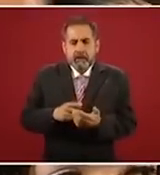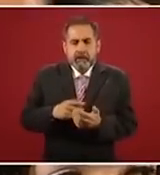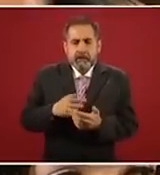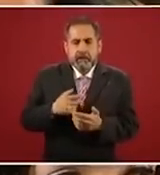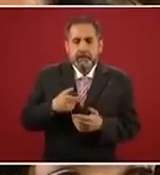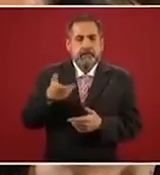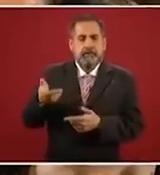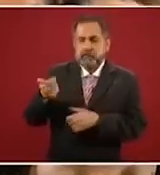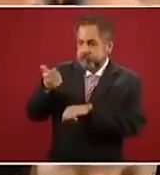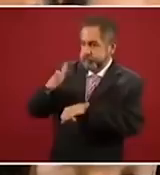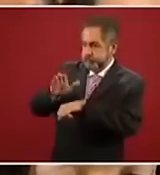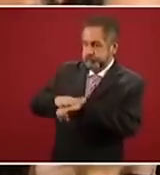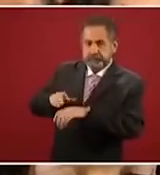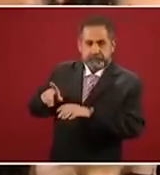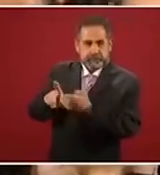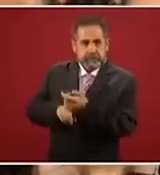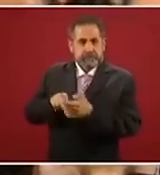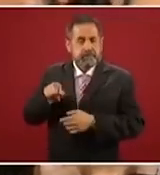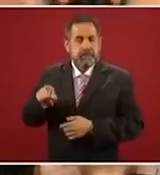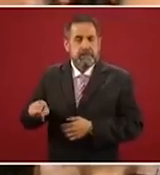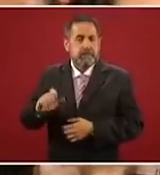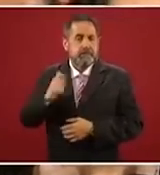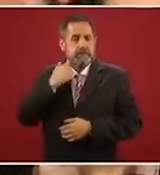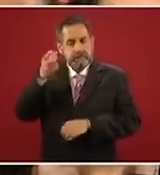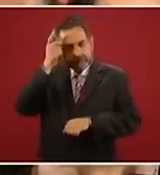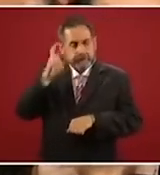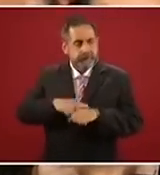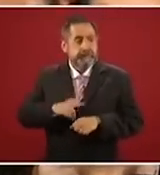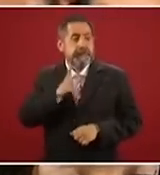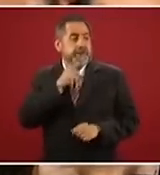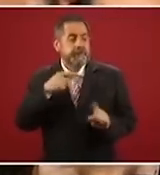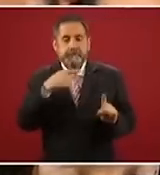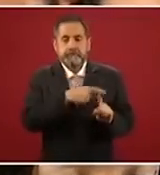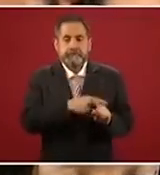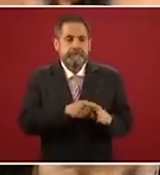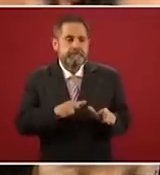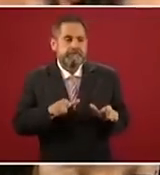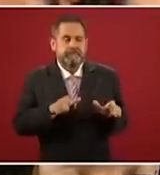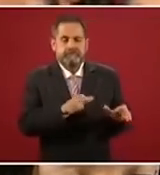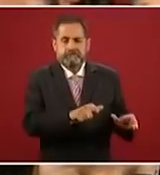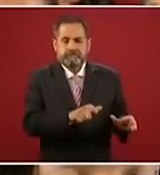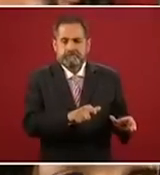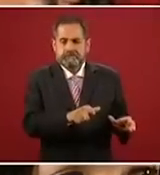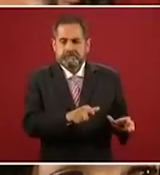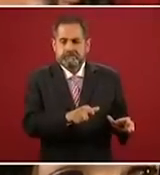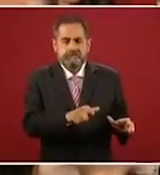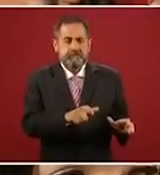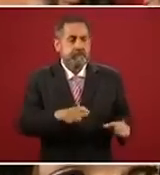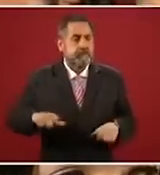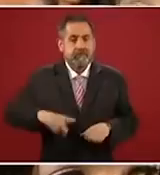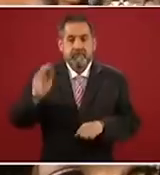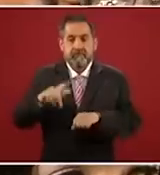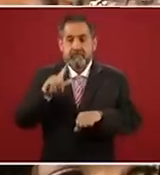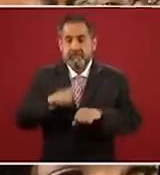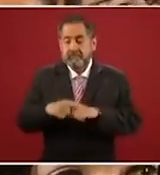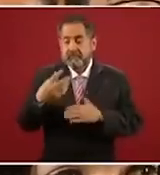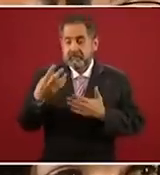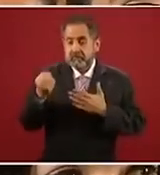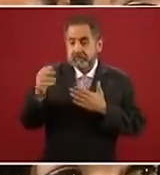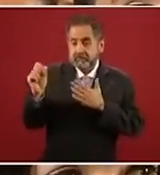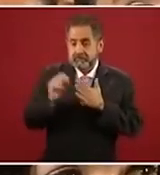estaba dando a su administración. El exdirector de Pemex fue cercado por el gobierno federal durante